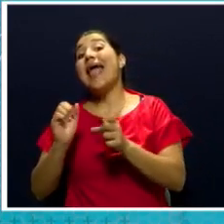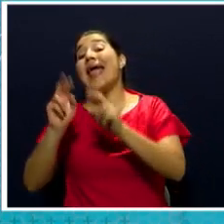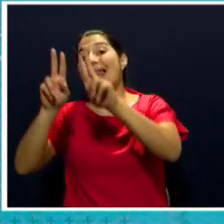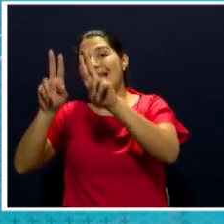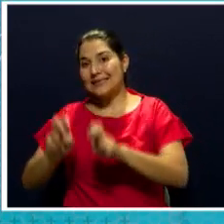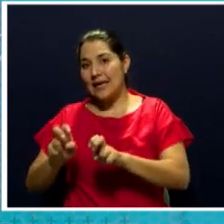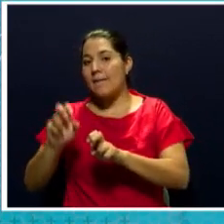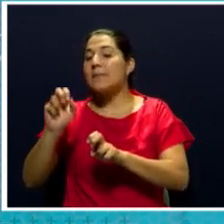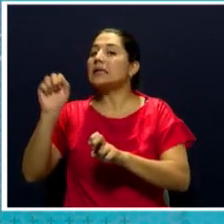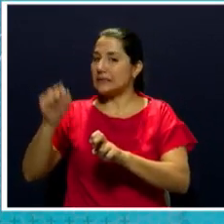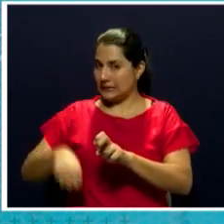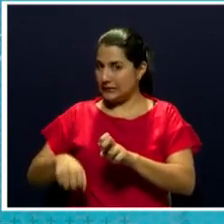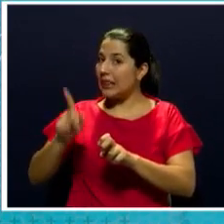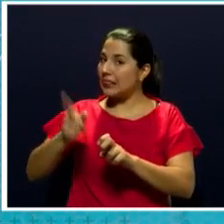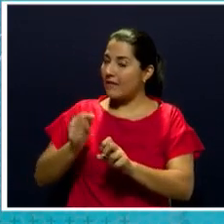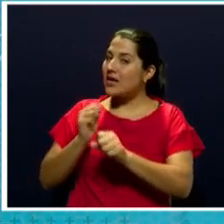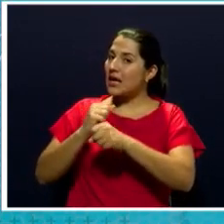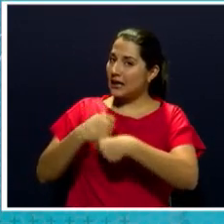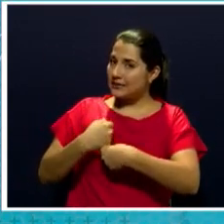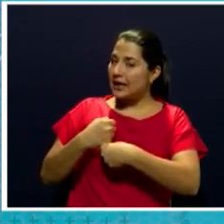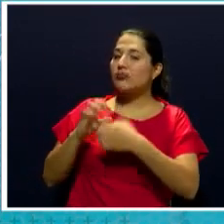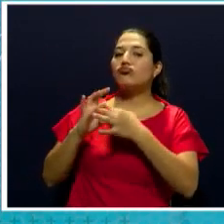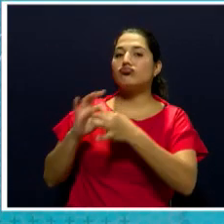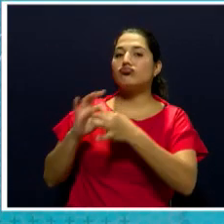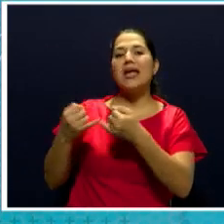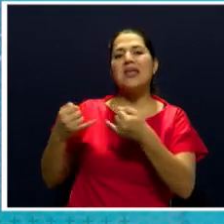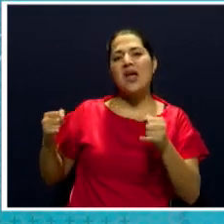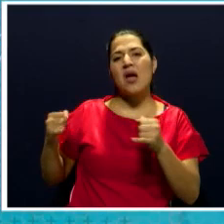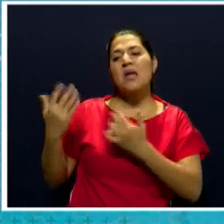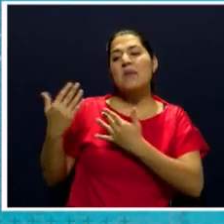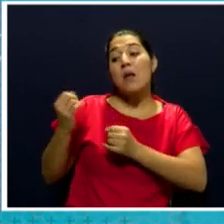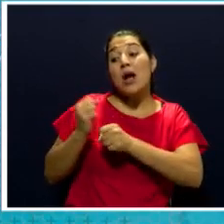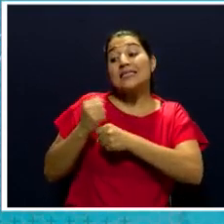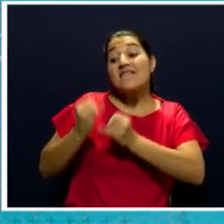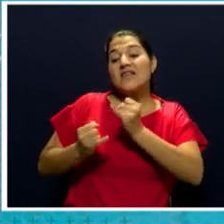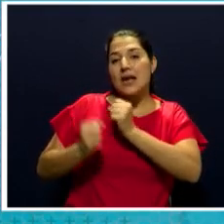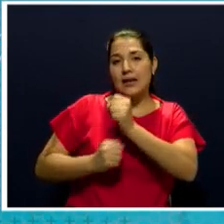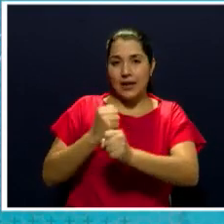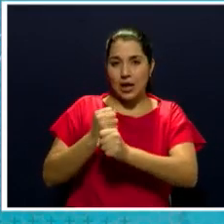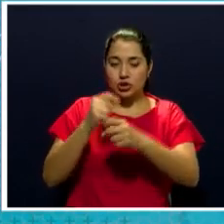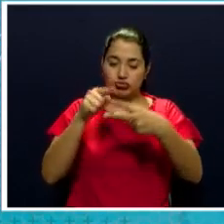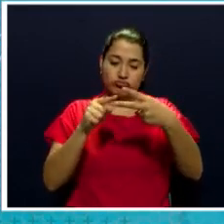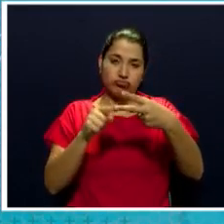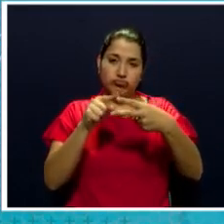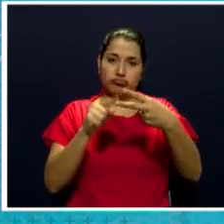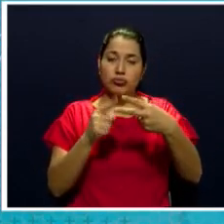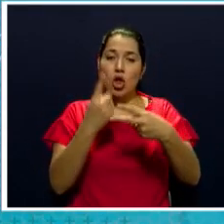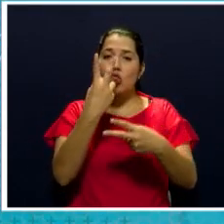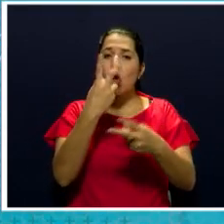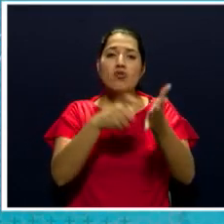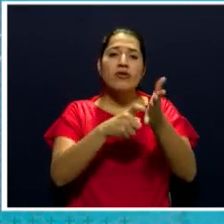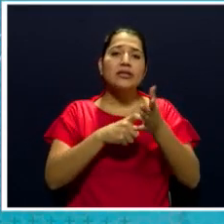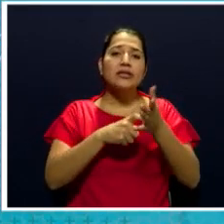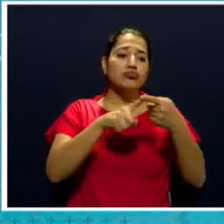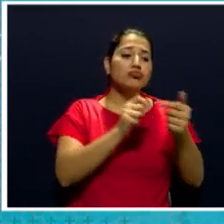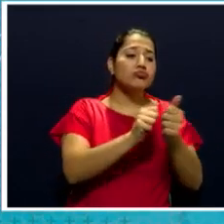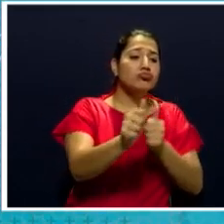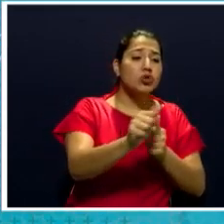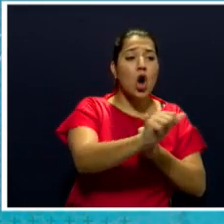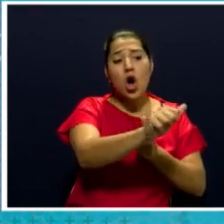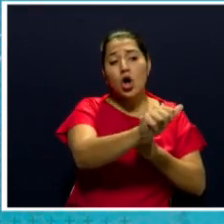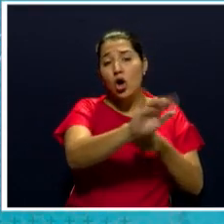de dominio lingüístico que esperamos realizar hacia finales del año. Esos serían los dos requisitos específicos y obviamente el